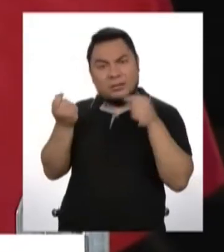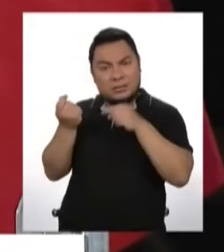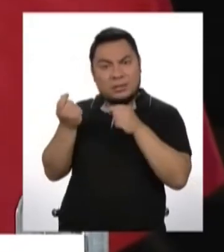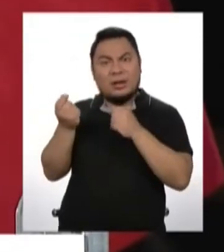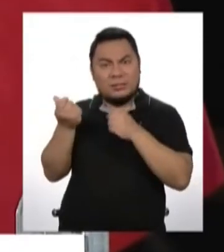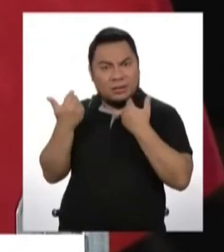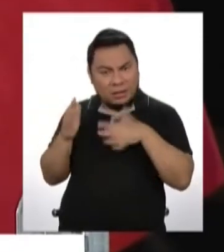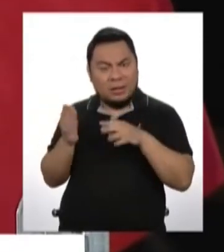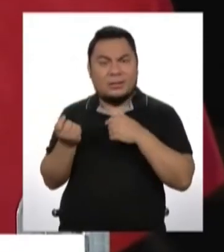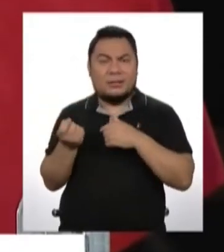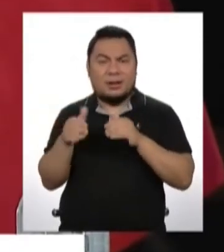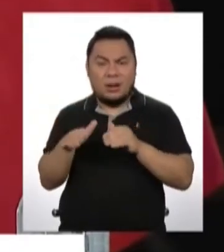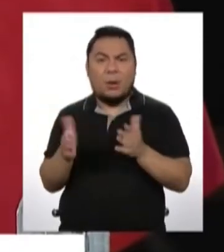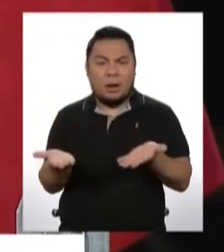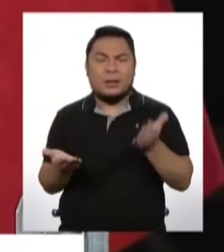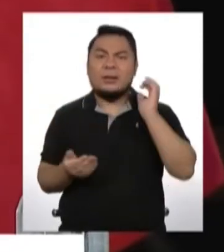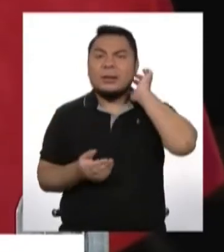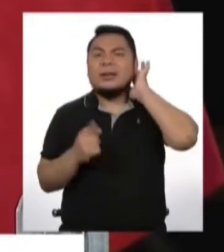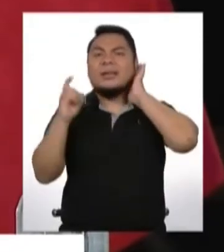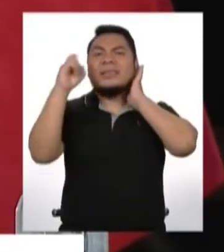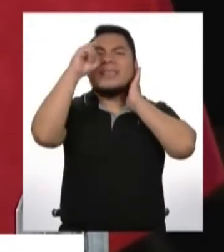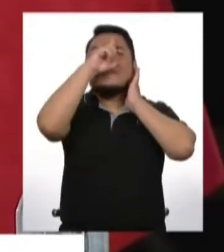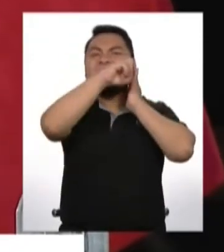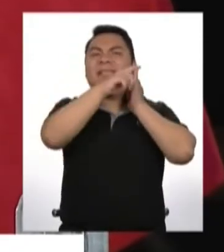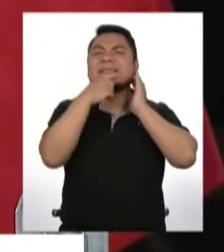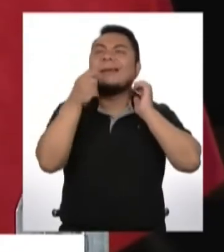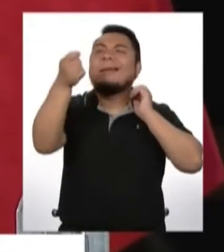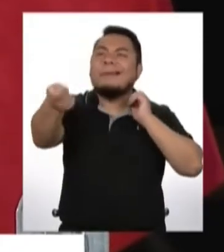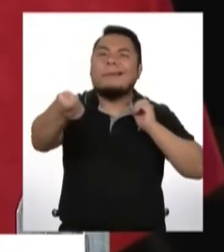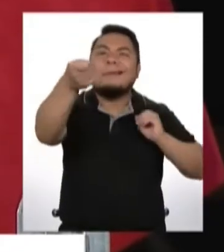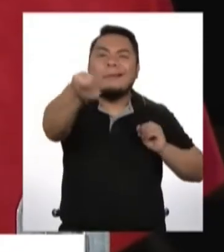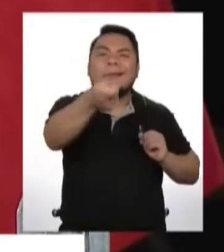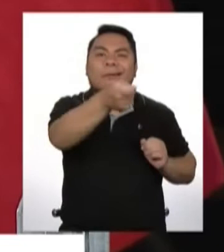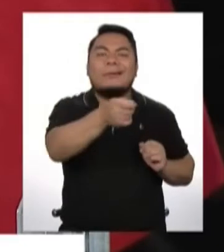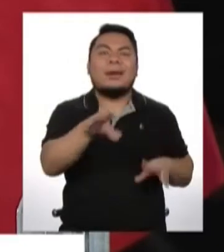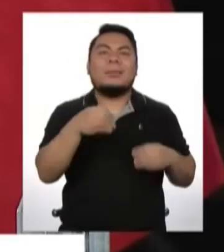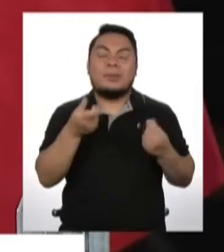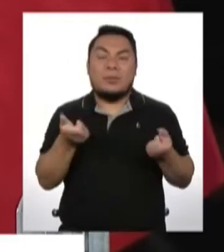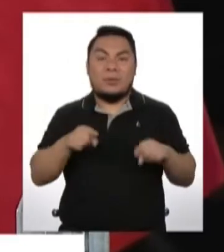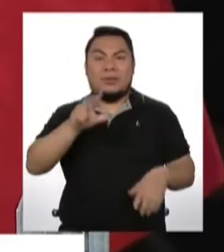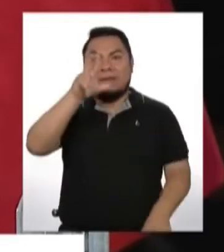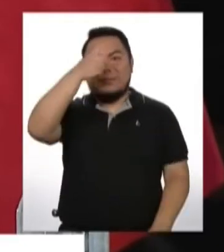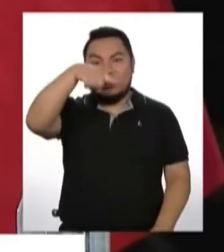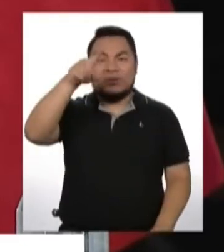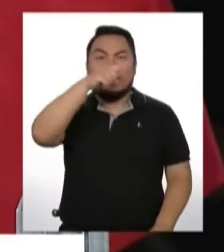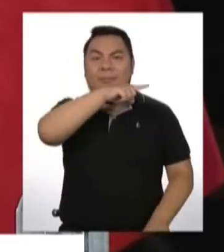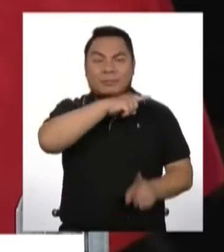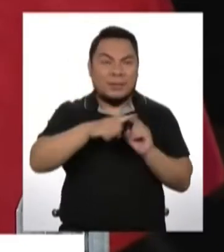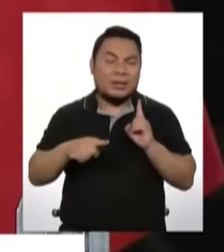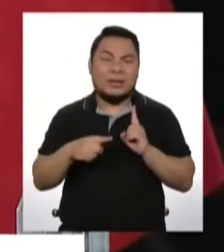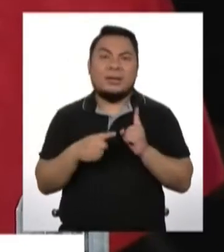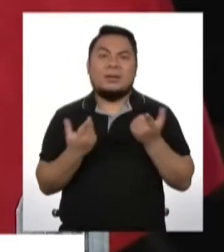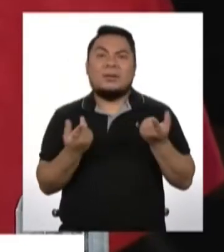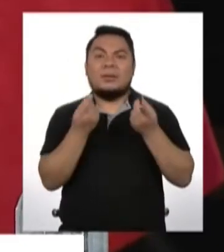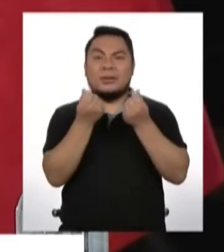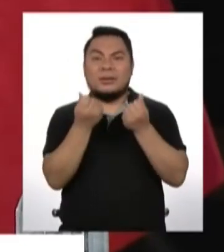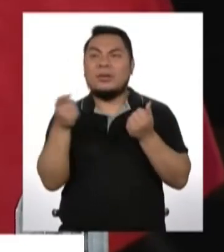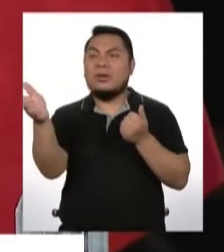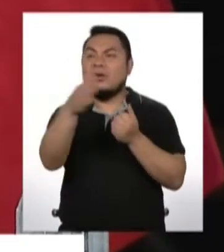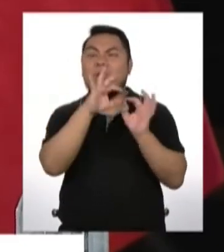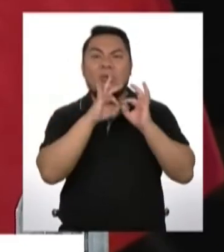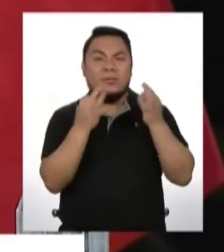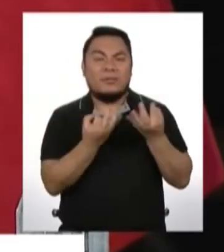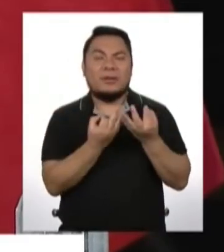lo tenemos. Lo difícil es la transferencia, porque cuando vemos este 3,5 millones de